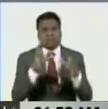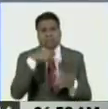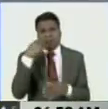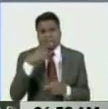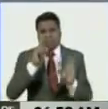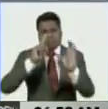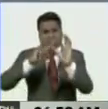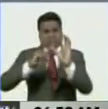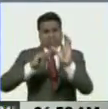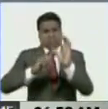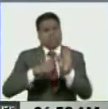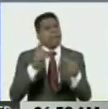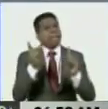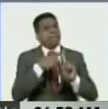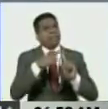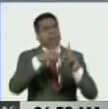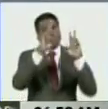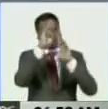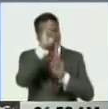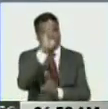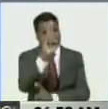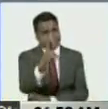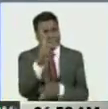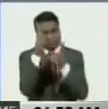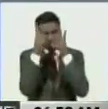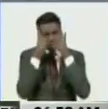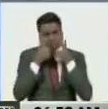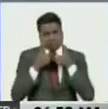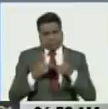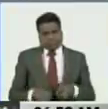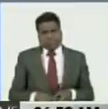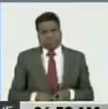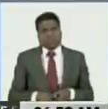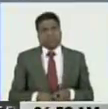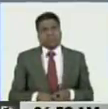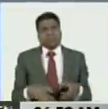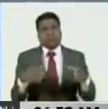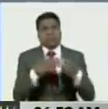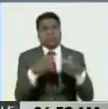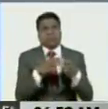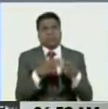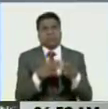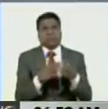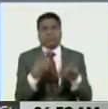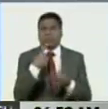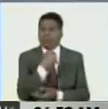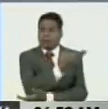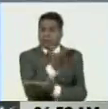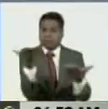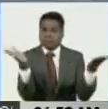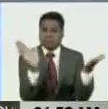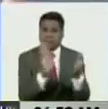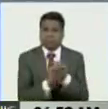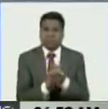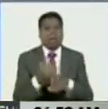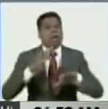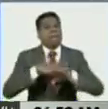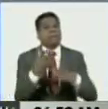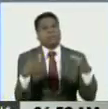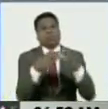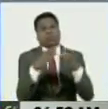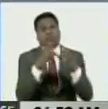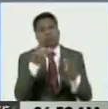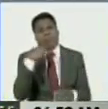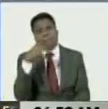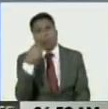muy respetuosa de las decisiones de las organizaciones con fines políticos y sus declaraciones, porque en fin, son